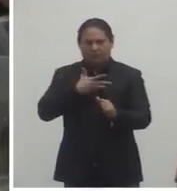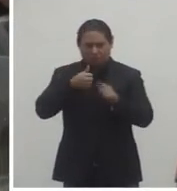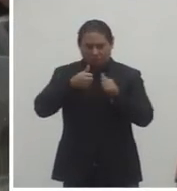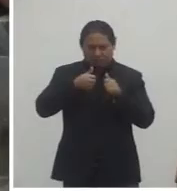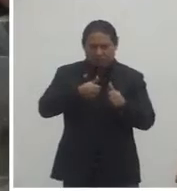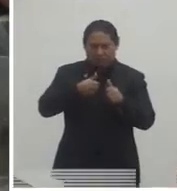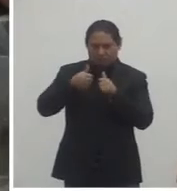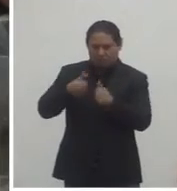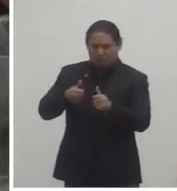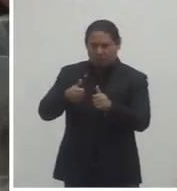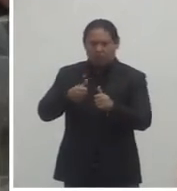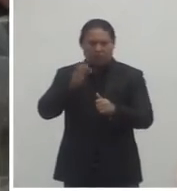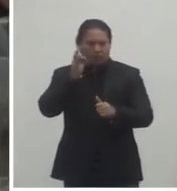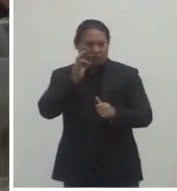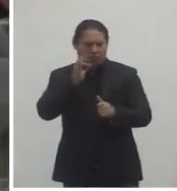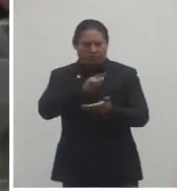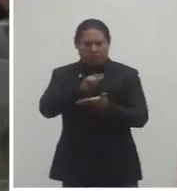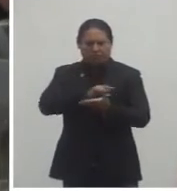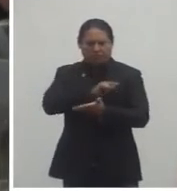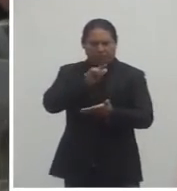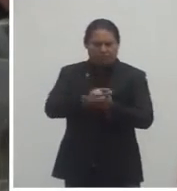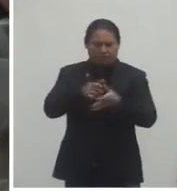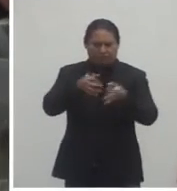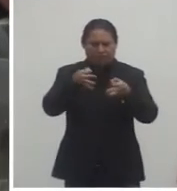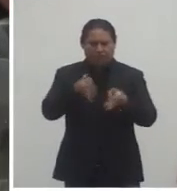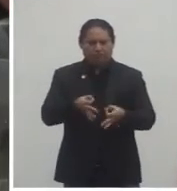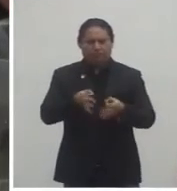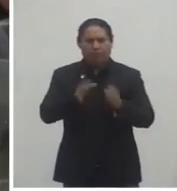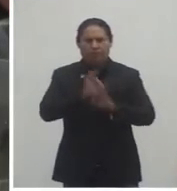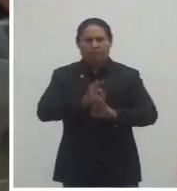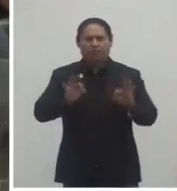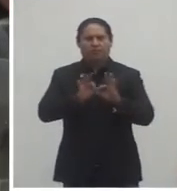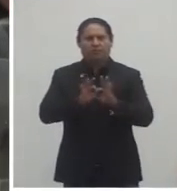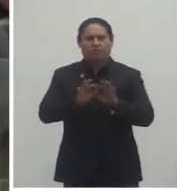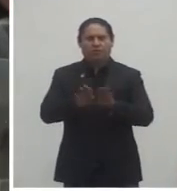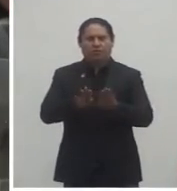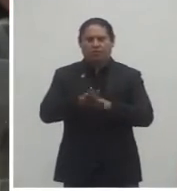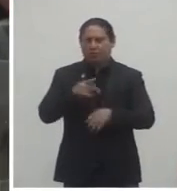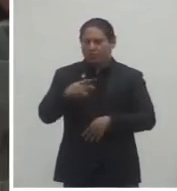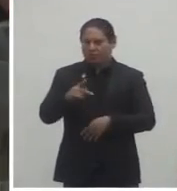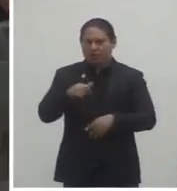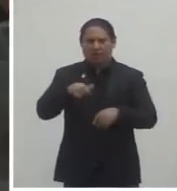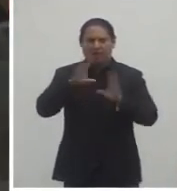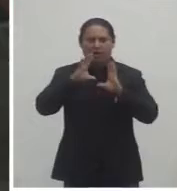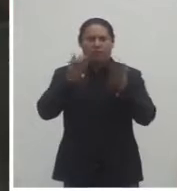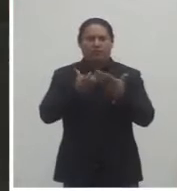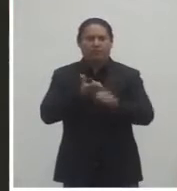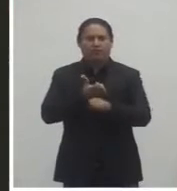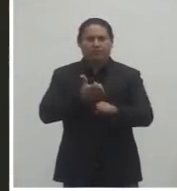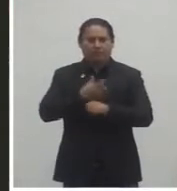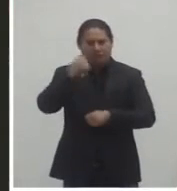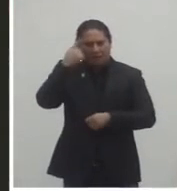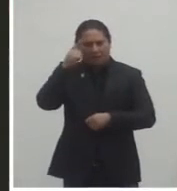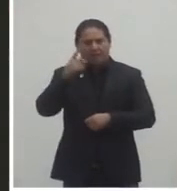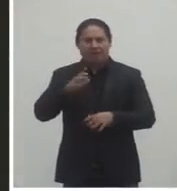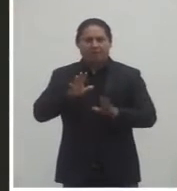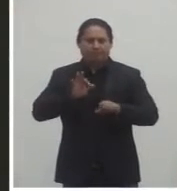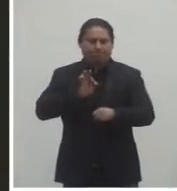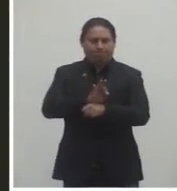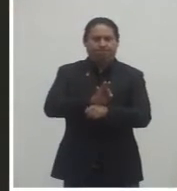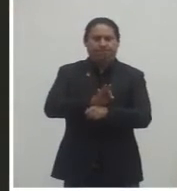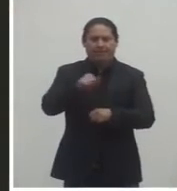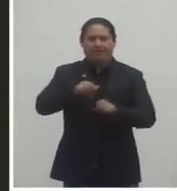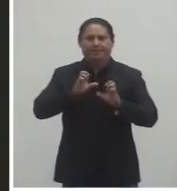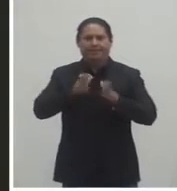con pulcritud y apego a la legalidad el importante papel que tiene el Congreso del Estado para salvaguardar la estabilidad